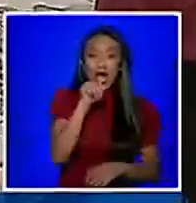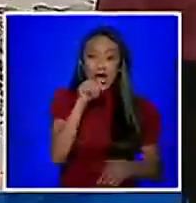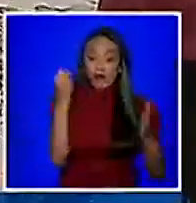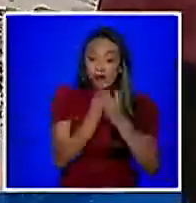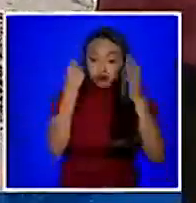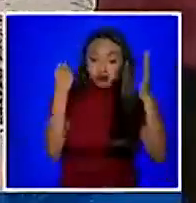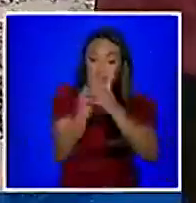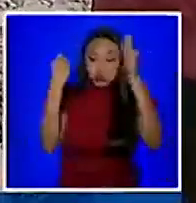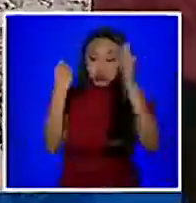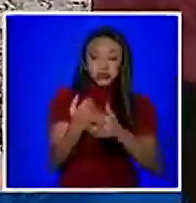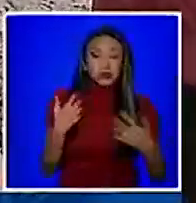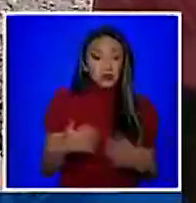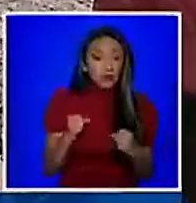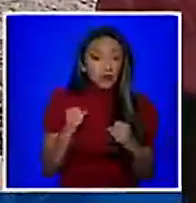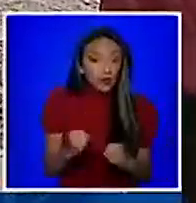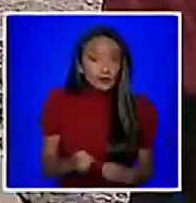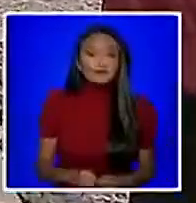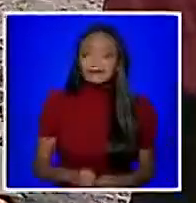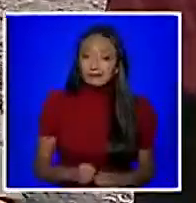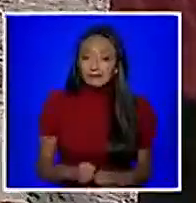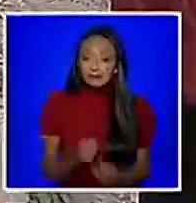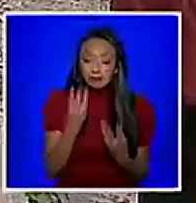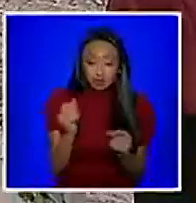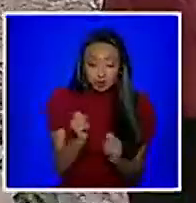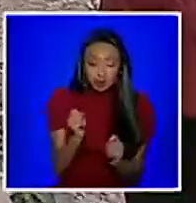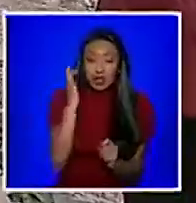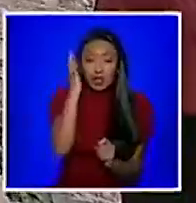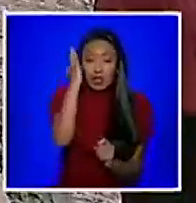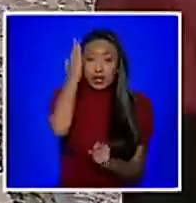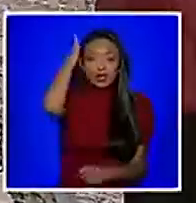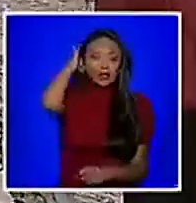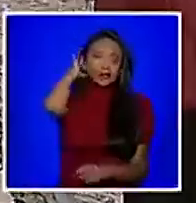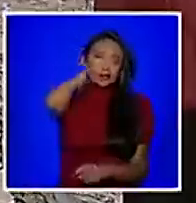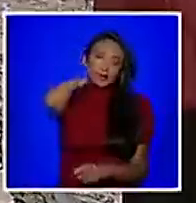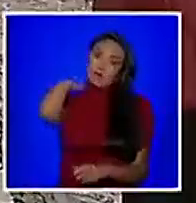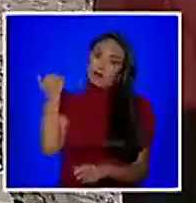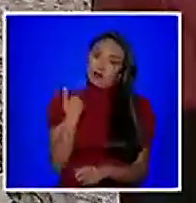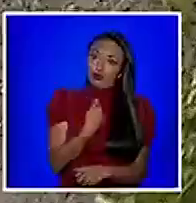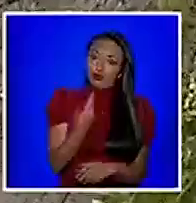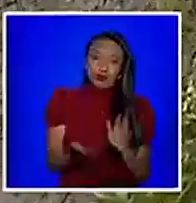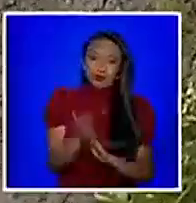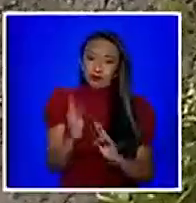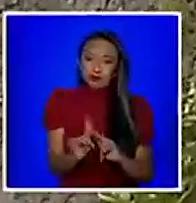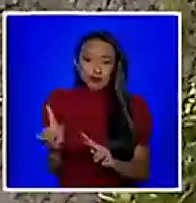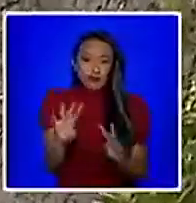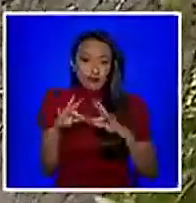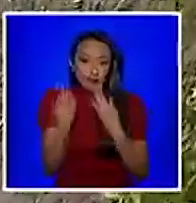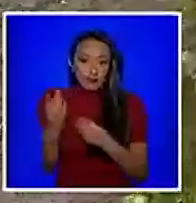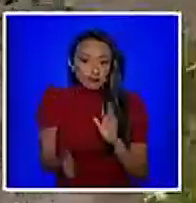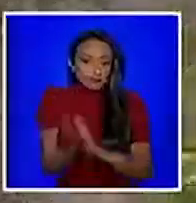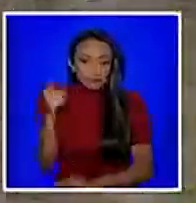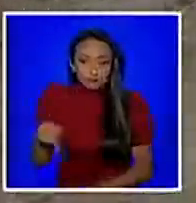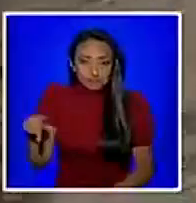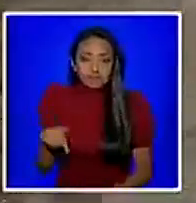explotaba. Fue bastante fuerte, con bastante miedo tuvimos que salir a evacuar la zona con mi familia. La intensa lluvia que cayó por